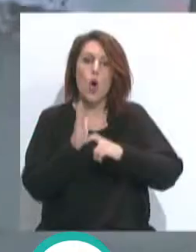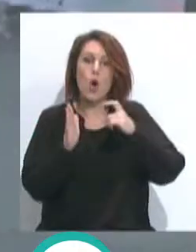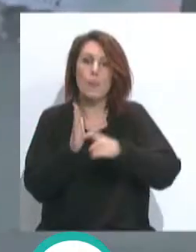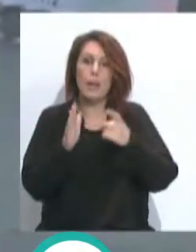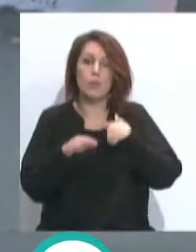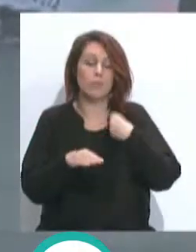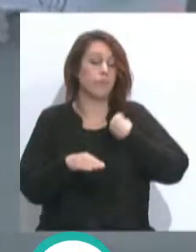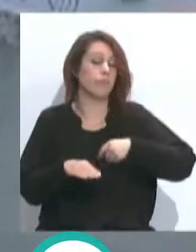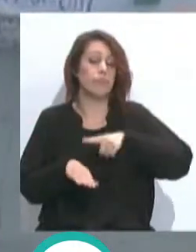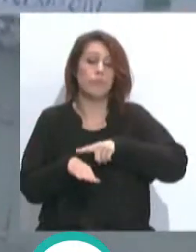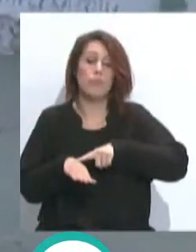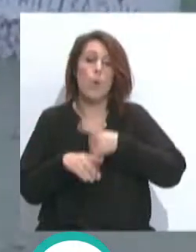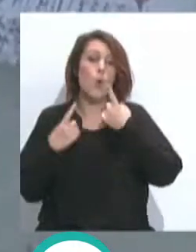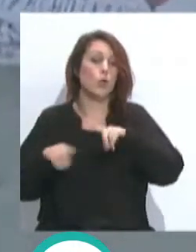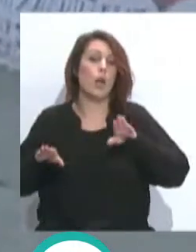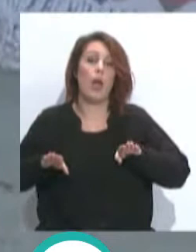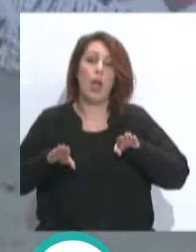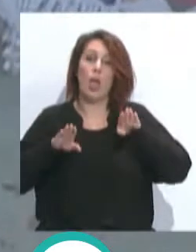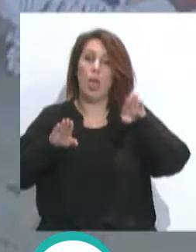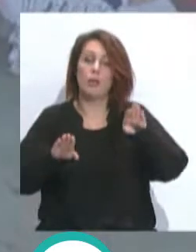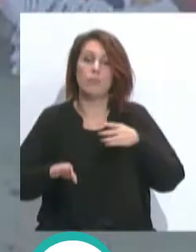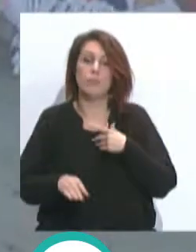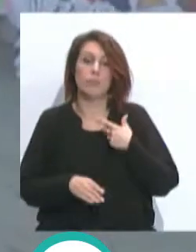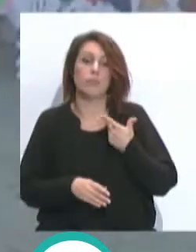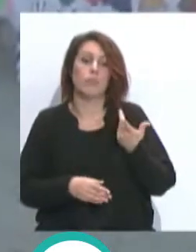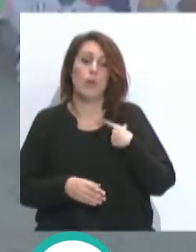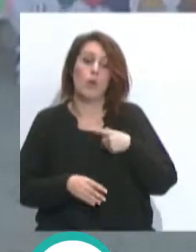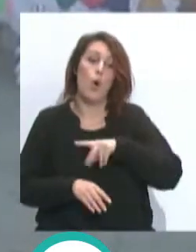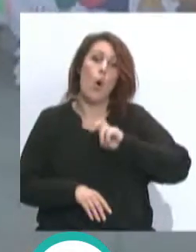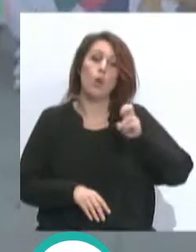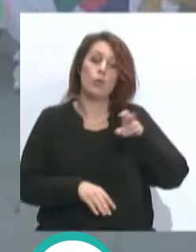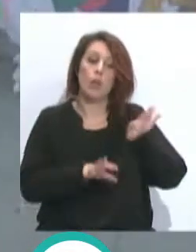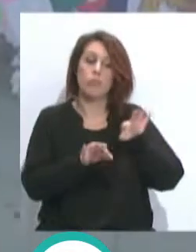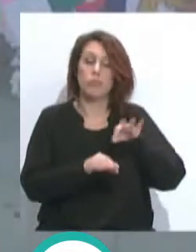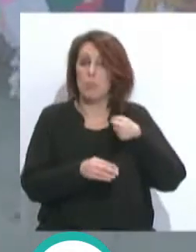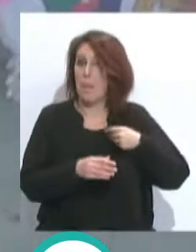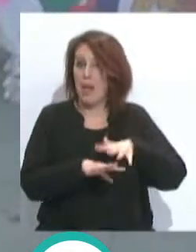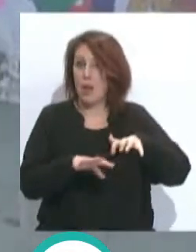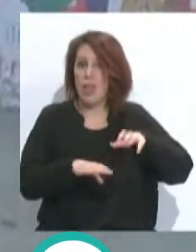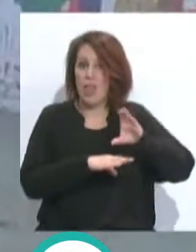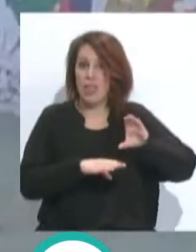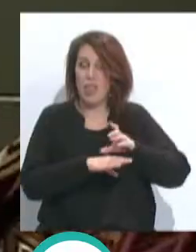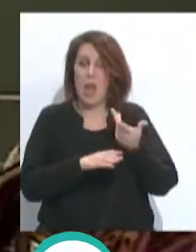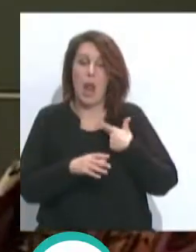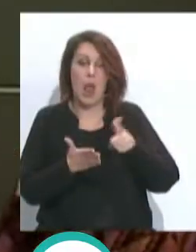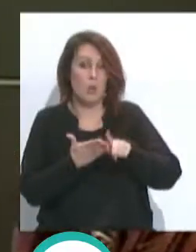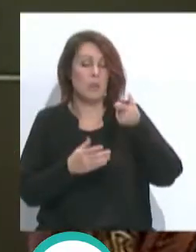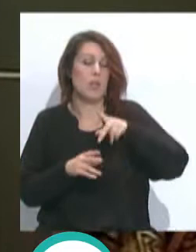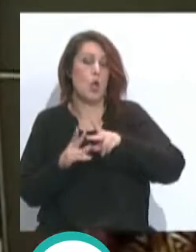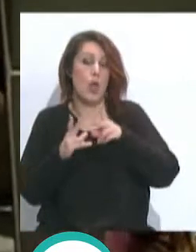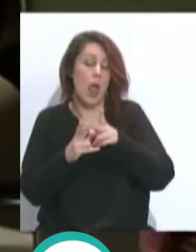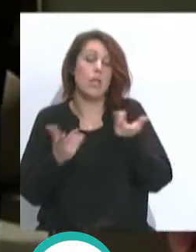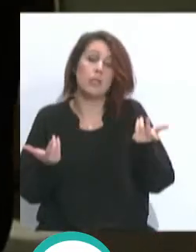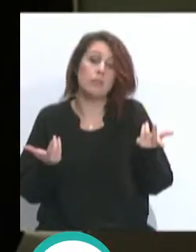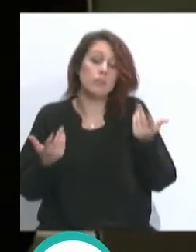en paralelo a la carrera de música, con las otras opciones elegidas, que son las mayoritarias, las de ciencias, humanidades y ciencias